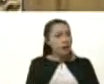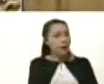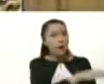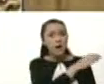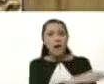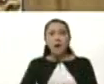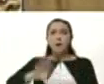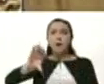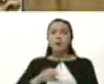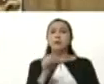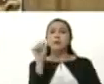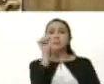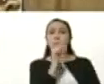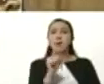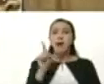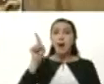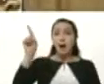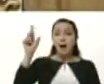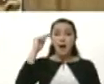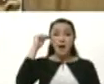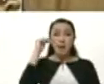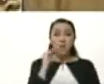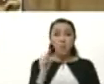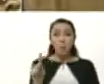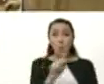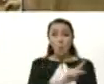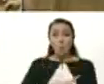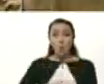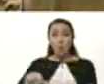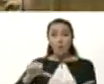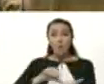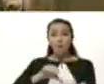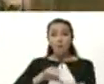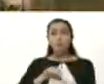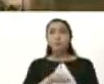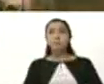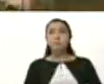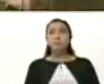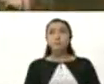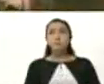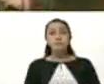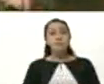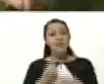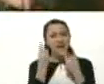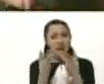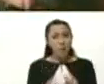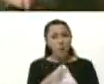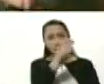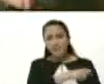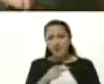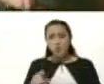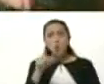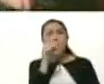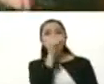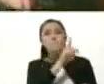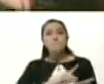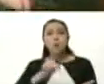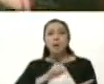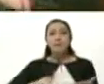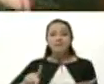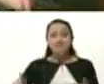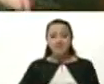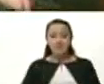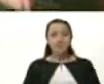Centurión, allá en Ciudad Bolívar. A veces me cuentan algunos poetas, cuando